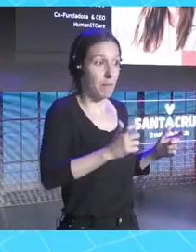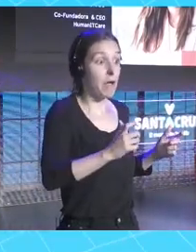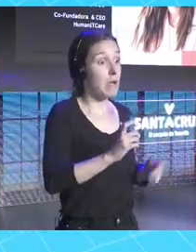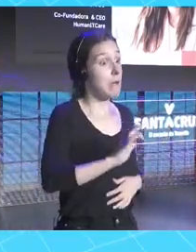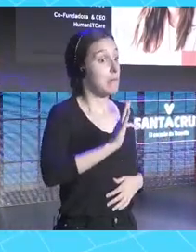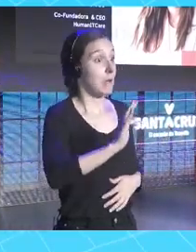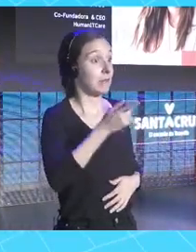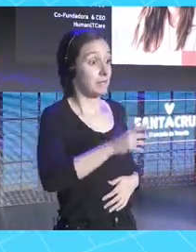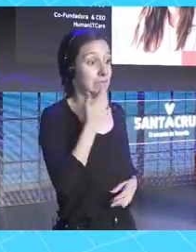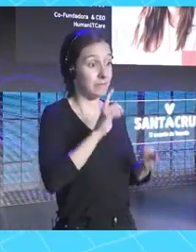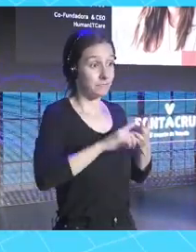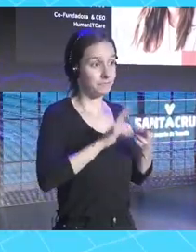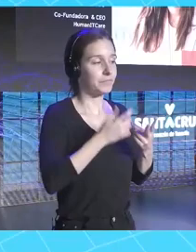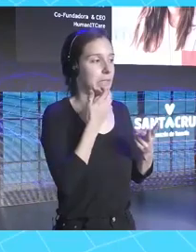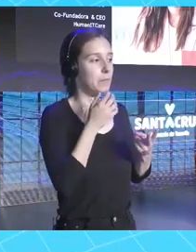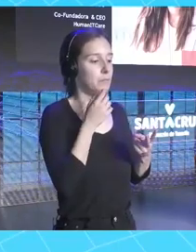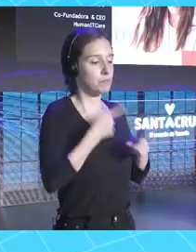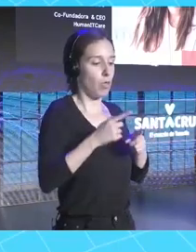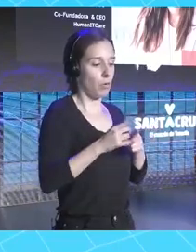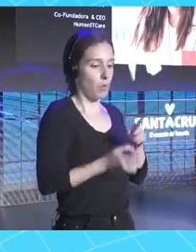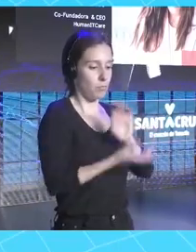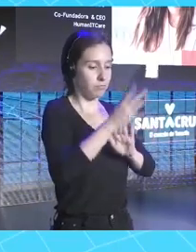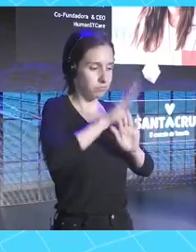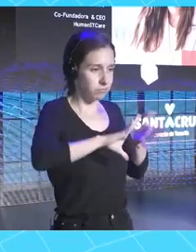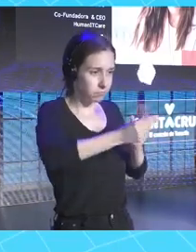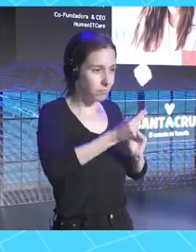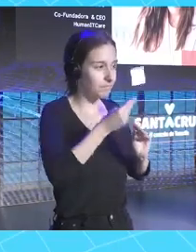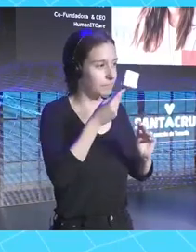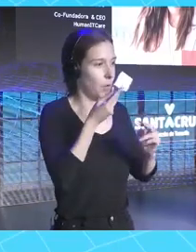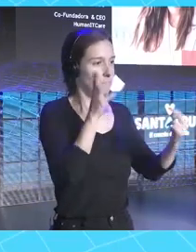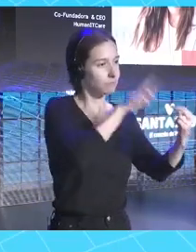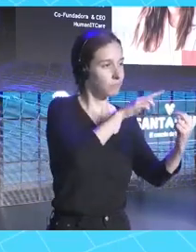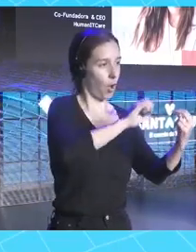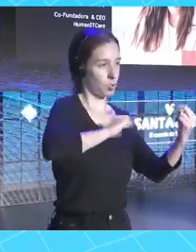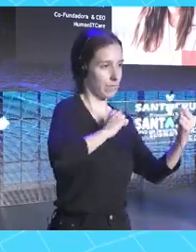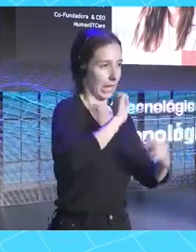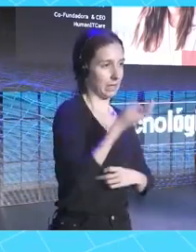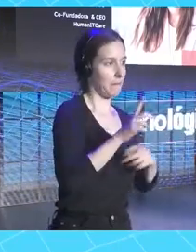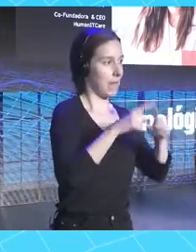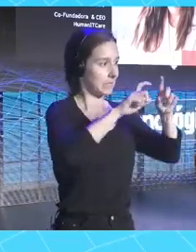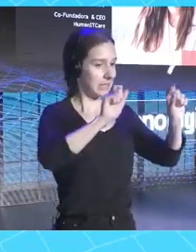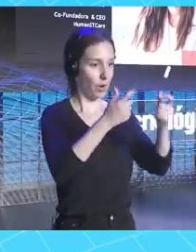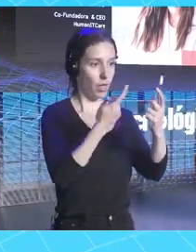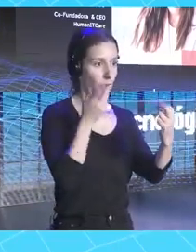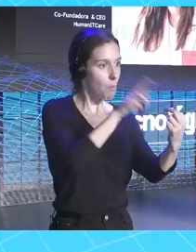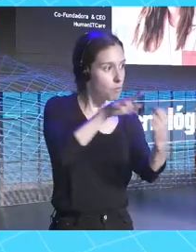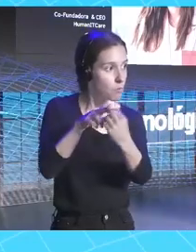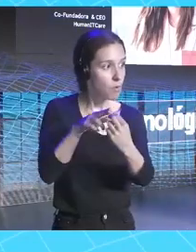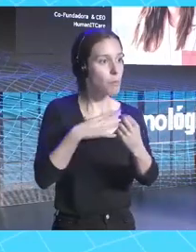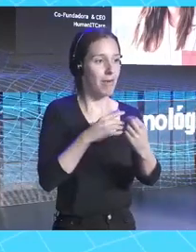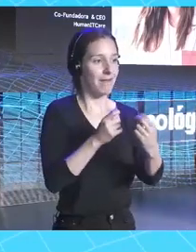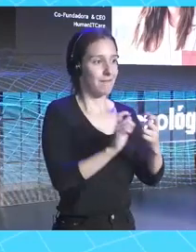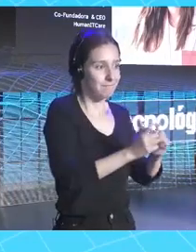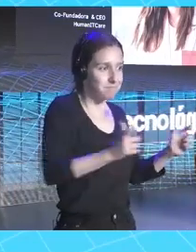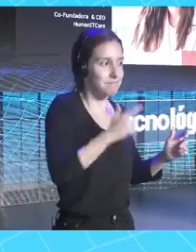se lo amplificábamos y creamos un producto que se pudiera conectar en muchas hospitales y en muchas empresas como aseguradoras podríamos crecer más fácilmente